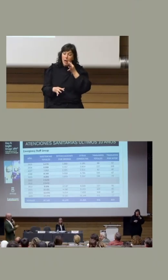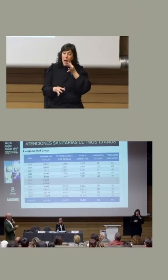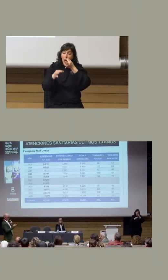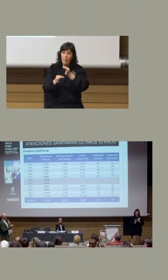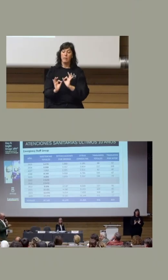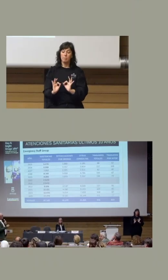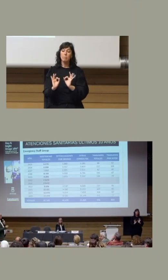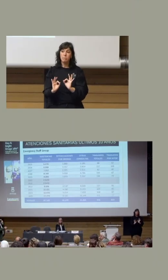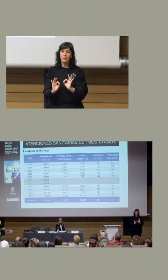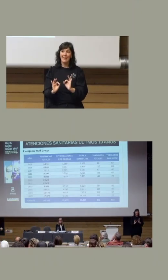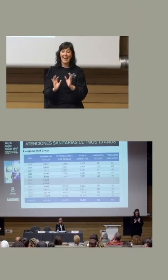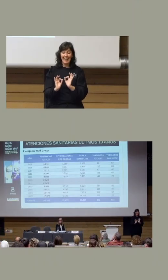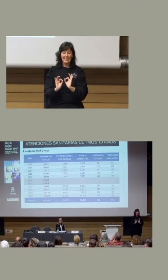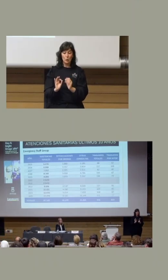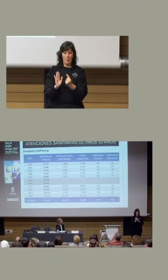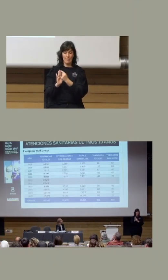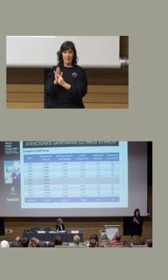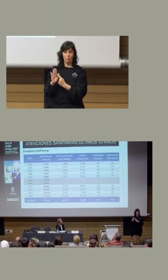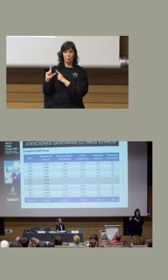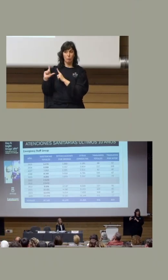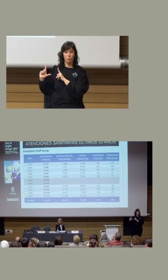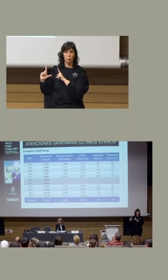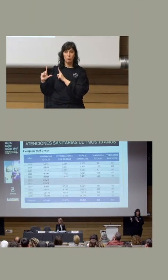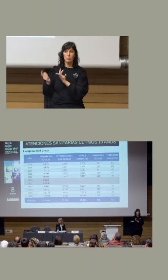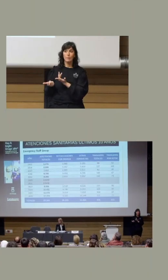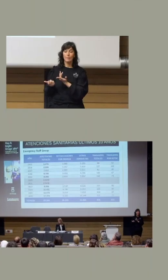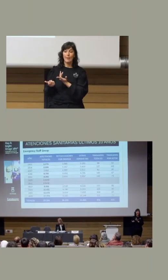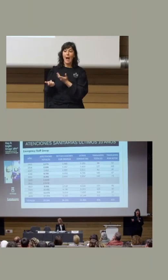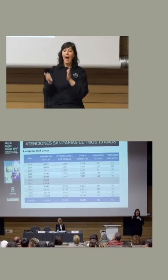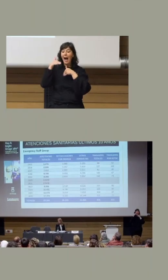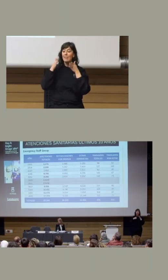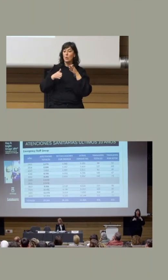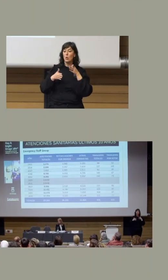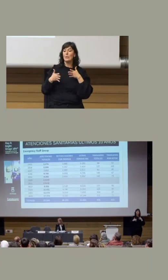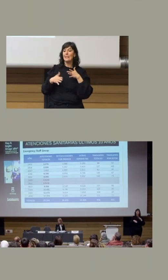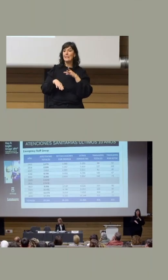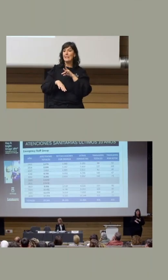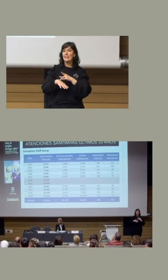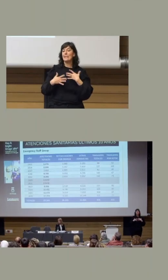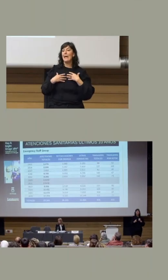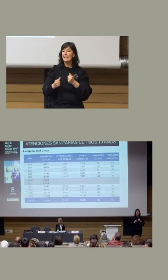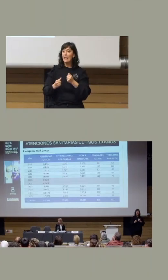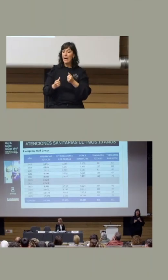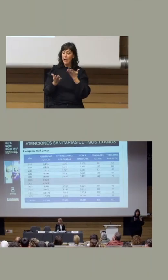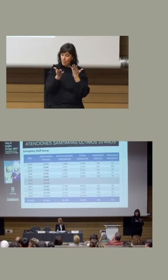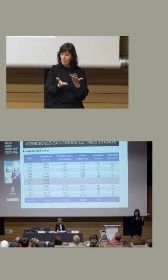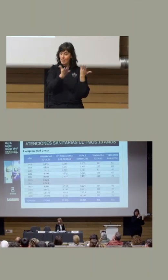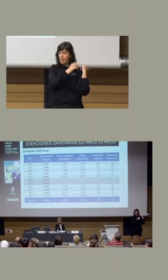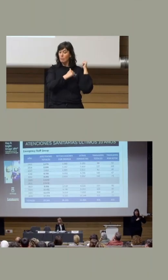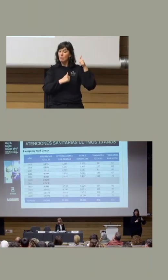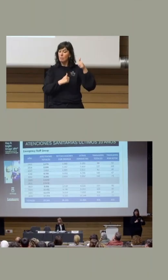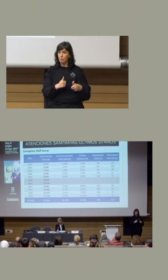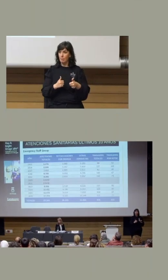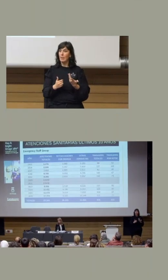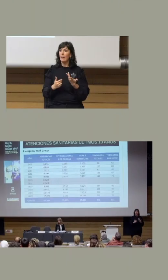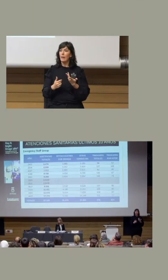De estos, aquí veis los datos de las atenciones sanitarias que hemos ido teniendo durante los últimos 10 años. No os fijéis